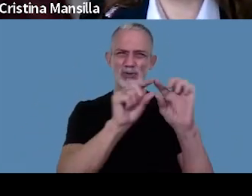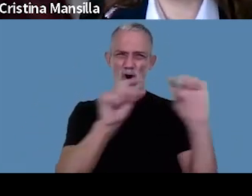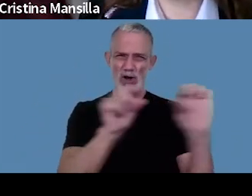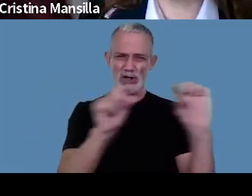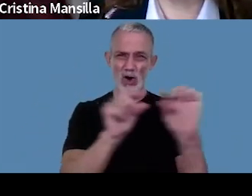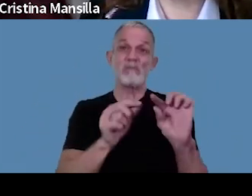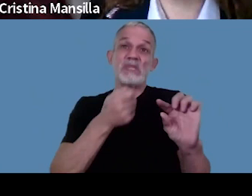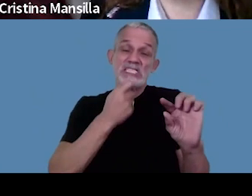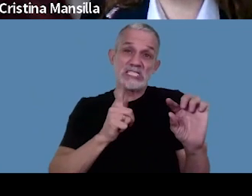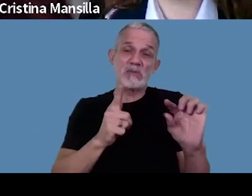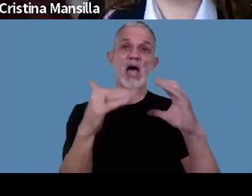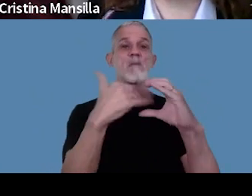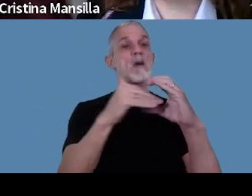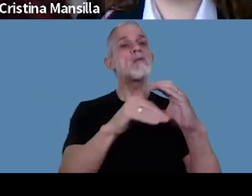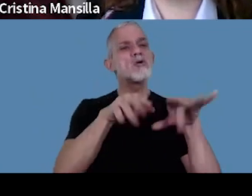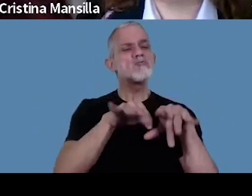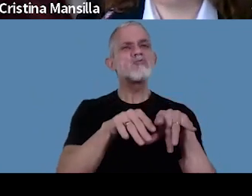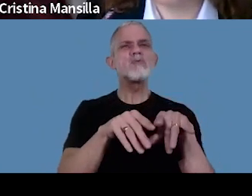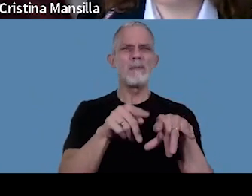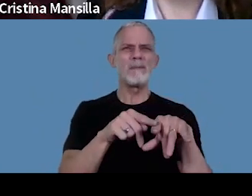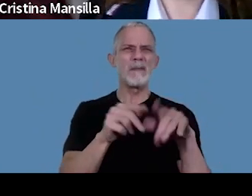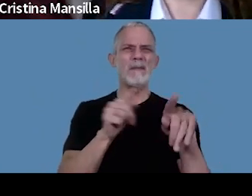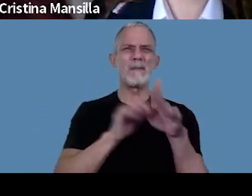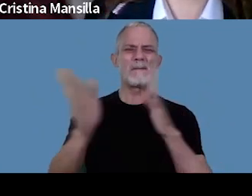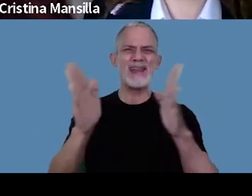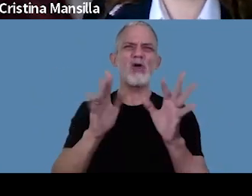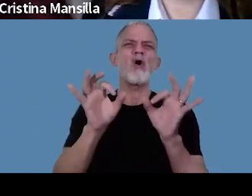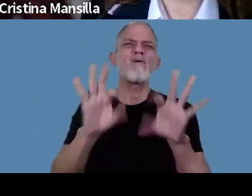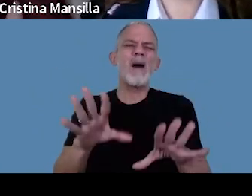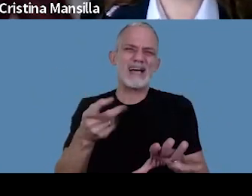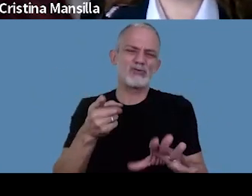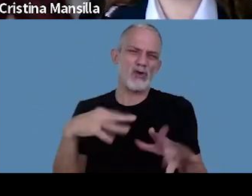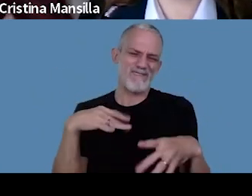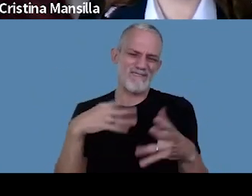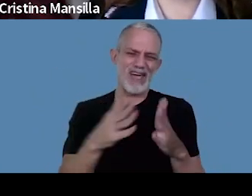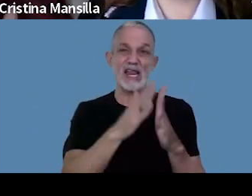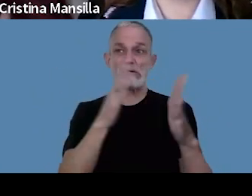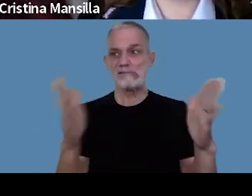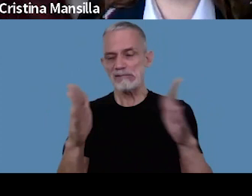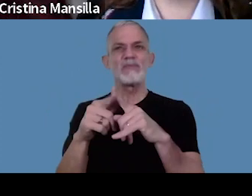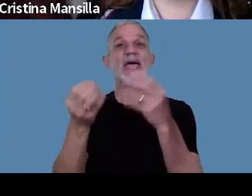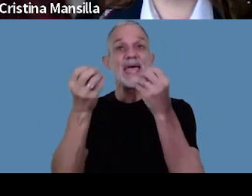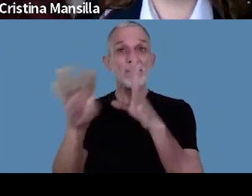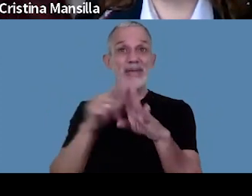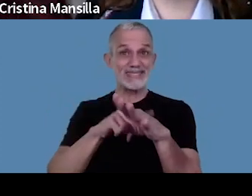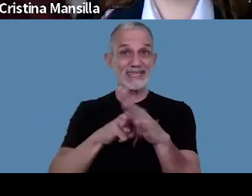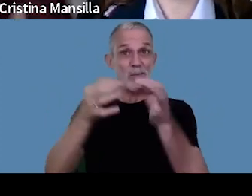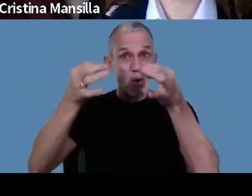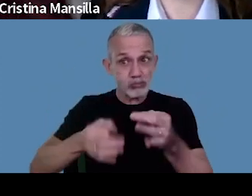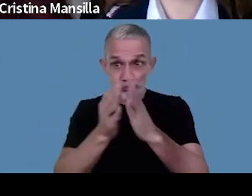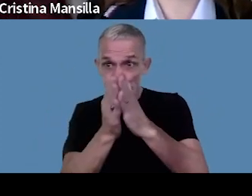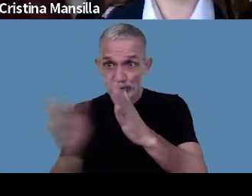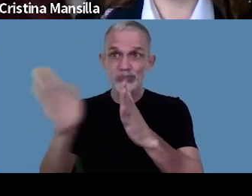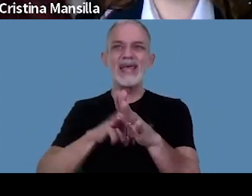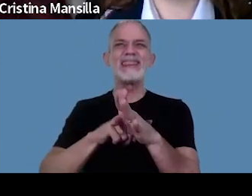bien la van a notificar durante el periodo de feria, recién se va a comenzar a computar el plazo